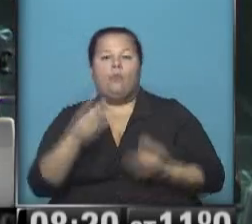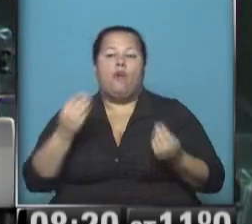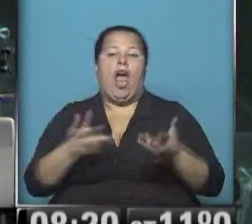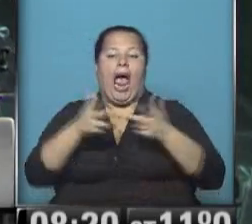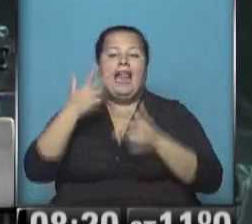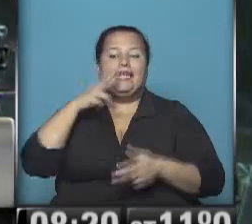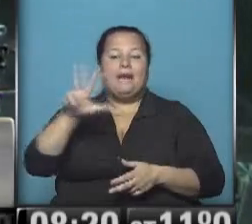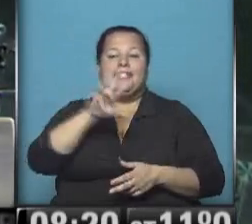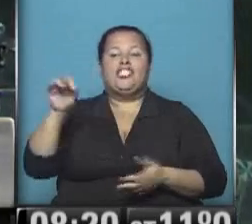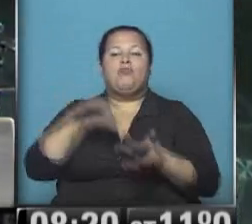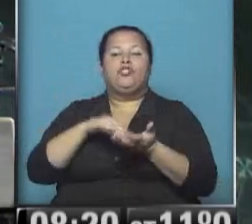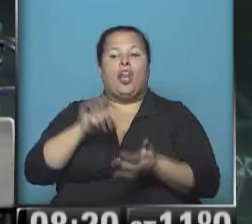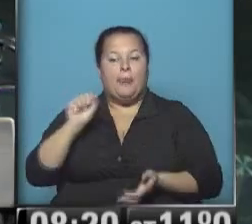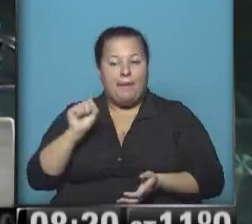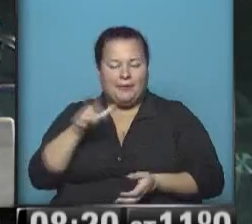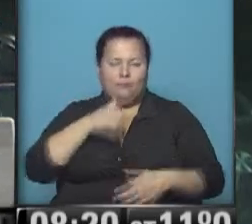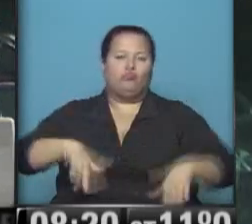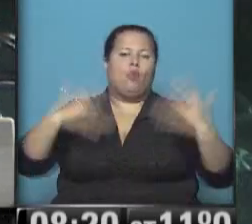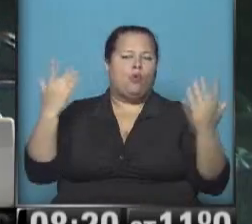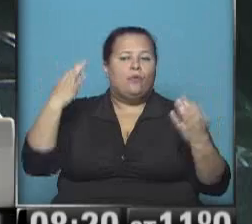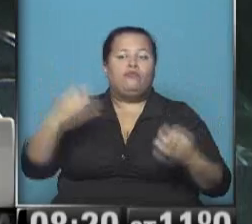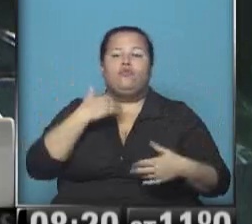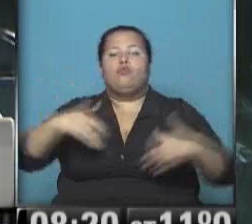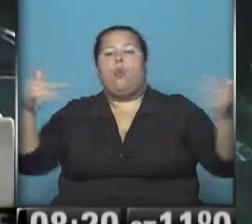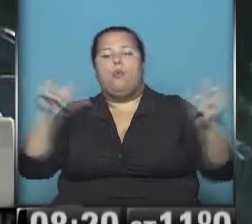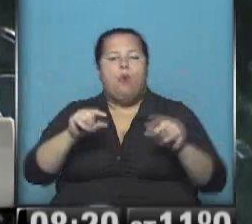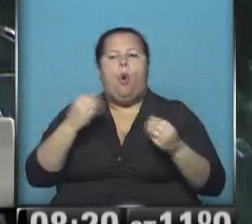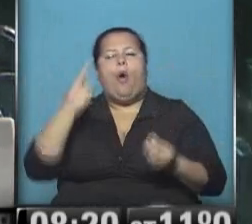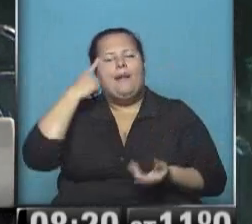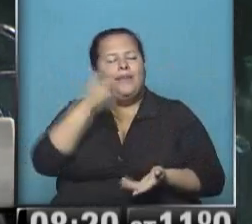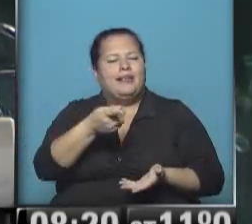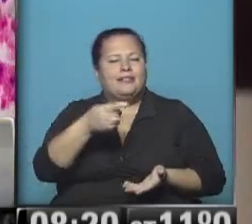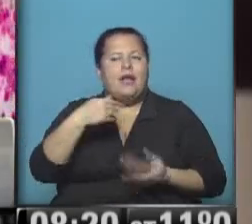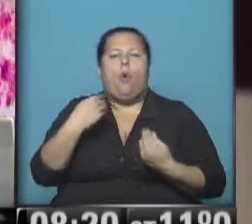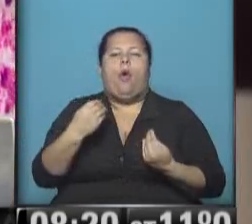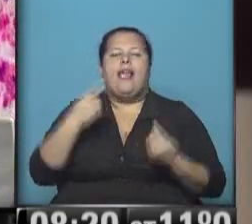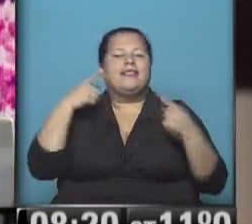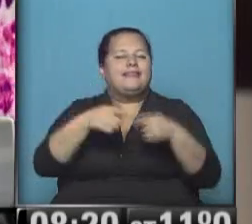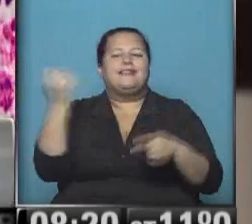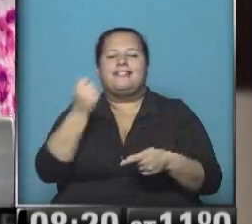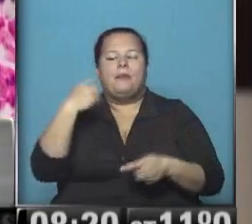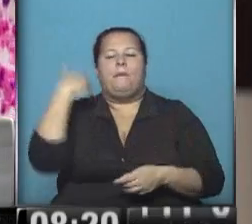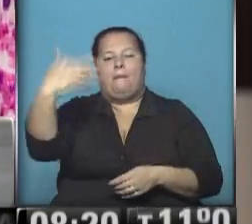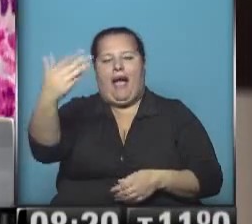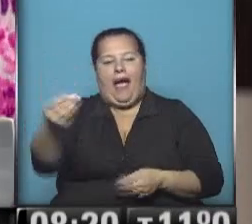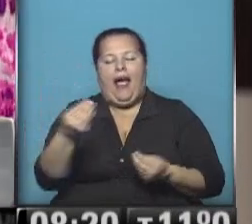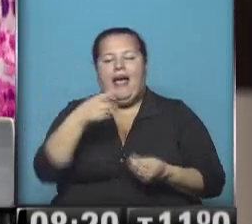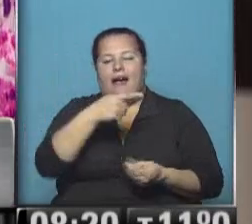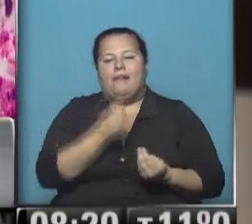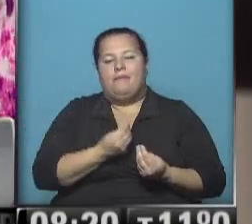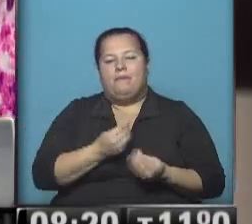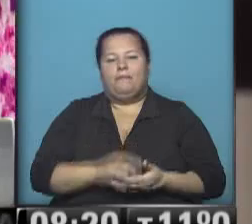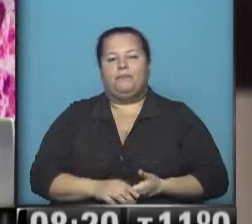habla de 3 mil 300 millones de pesos parece mucho el dólar no sabemos es mucho poco cuál es la expectativa cuál es el objetivo que se plantea